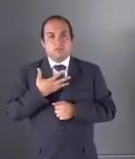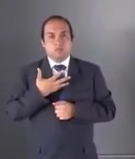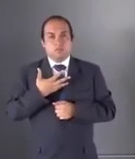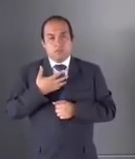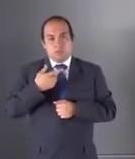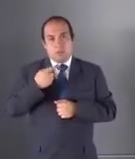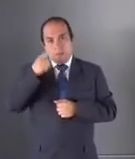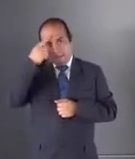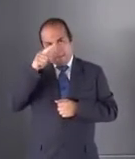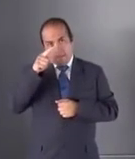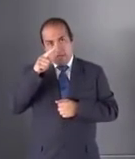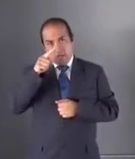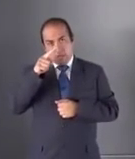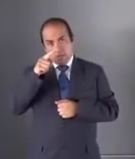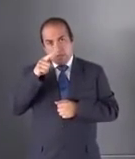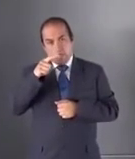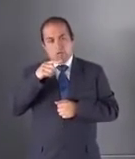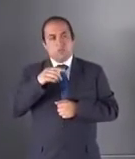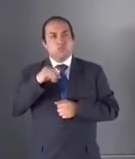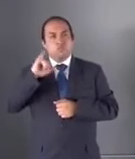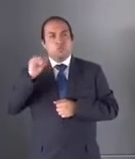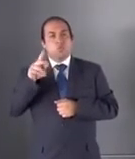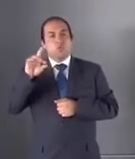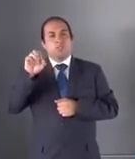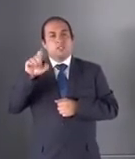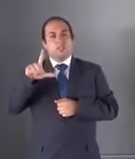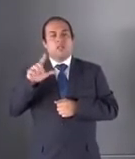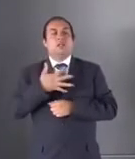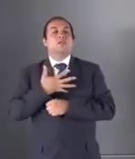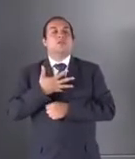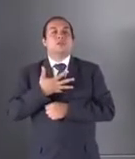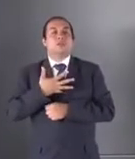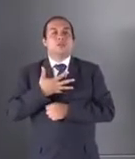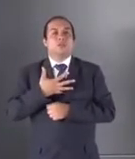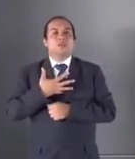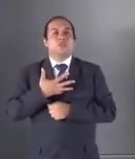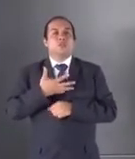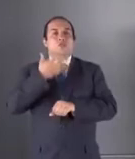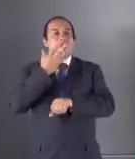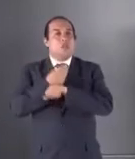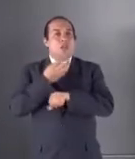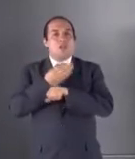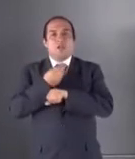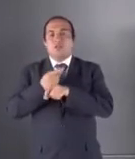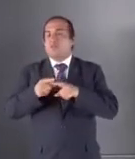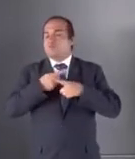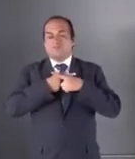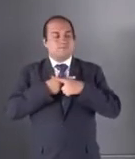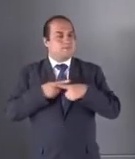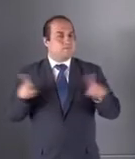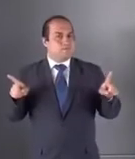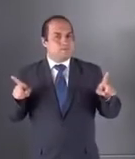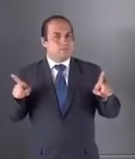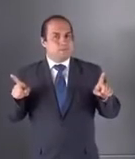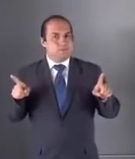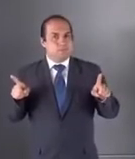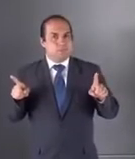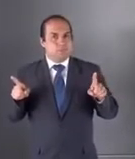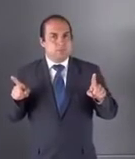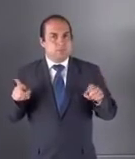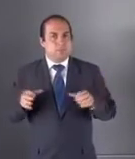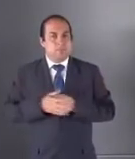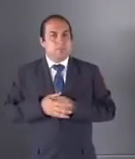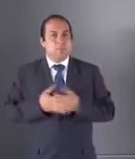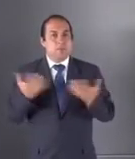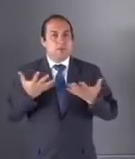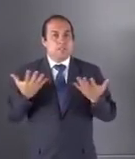artificial. Va a tener una restauración completamente distinta, va a ser